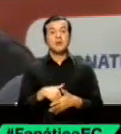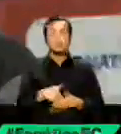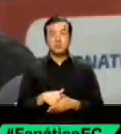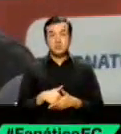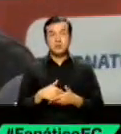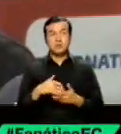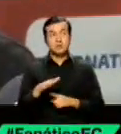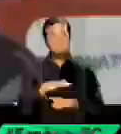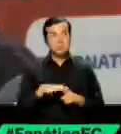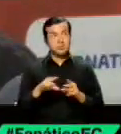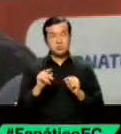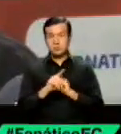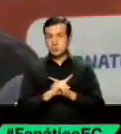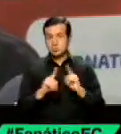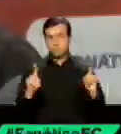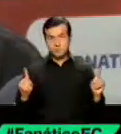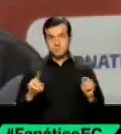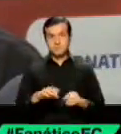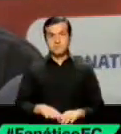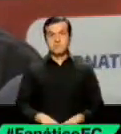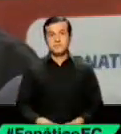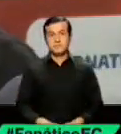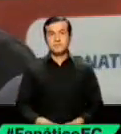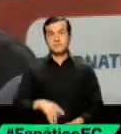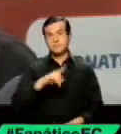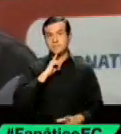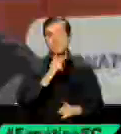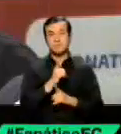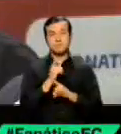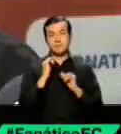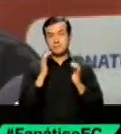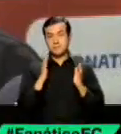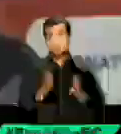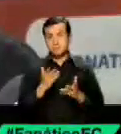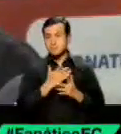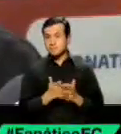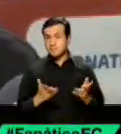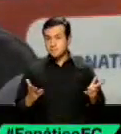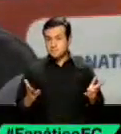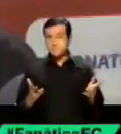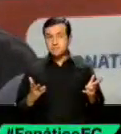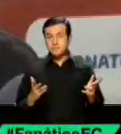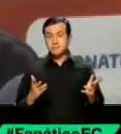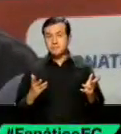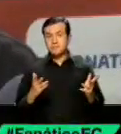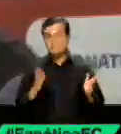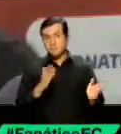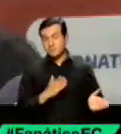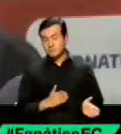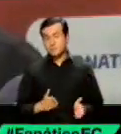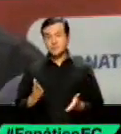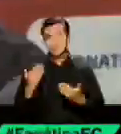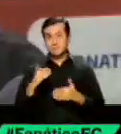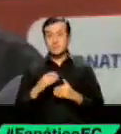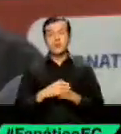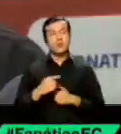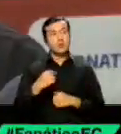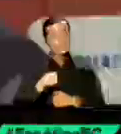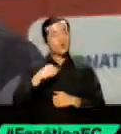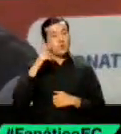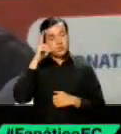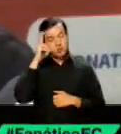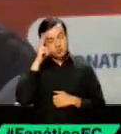ese condicionamiento. De hecho, los jugadores pudieron tener una muy buena producción a mi entender. Yo creo que